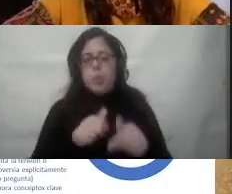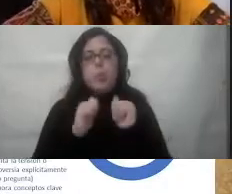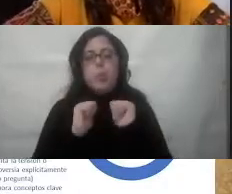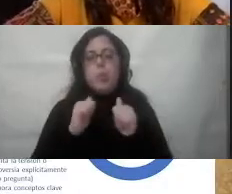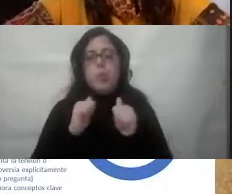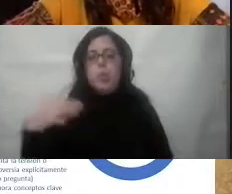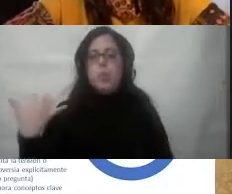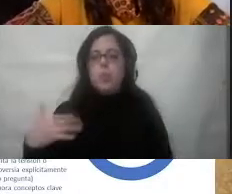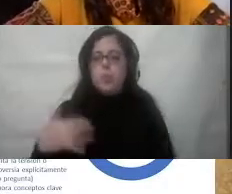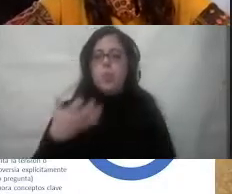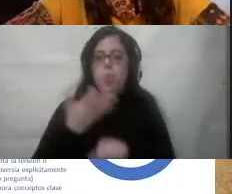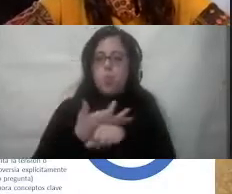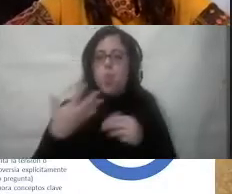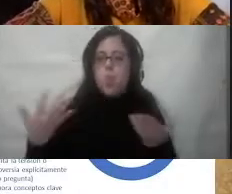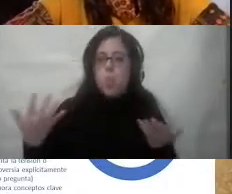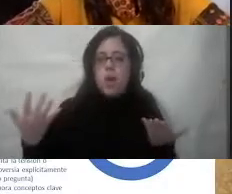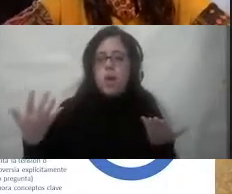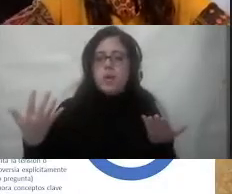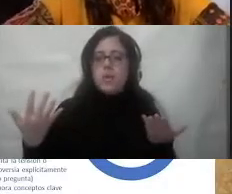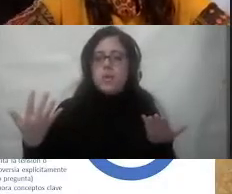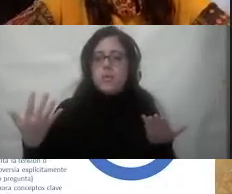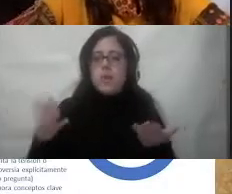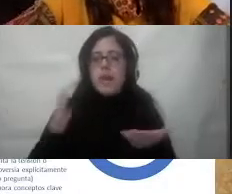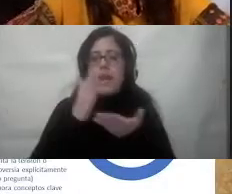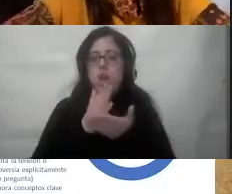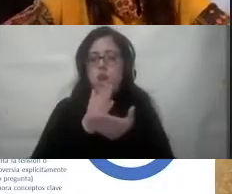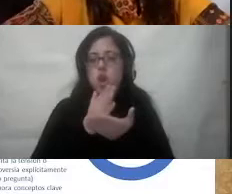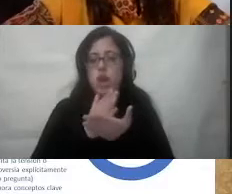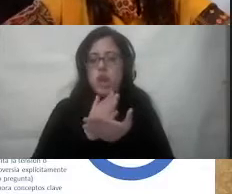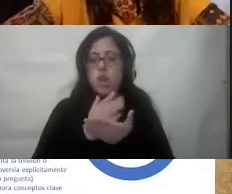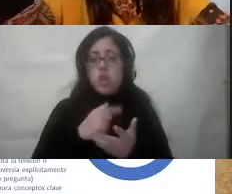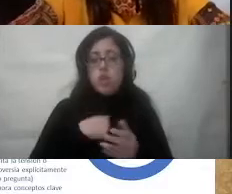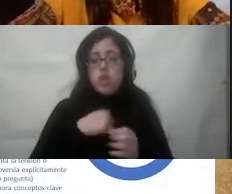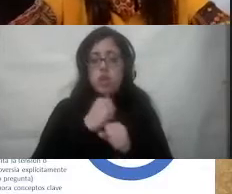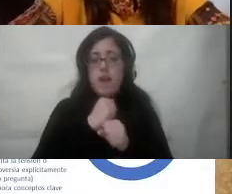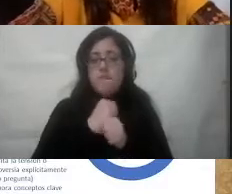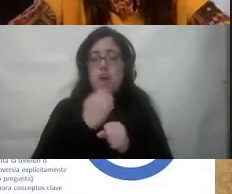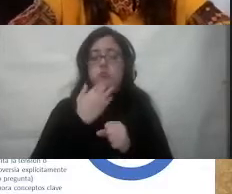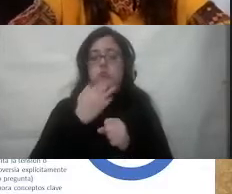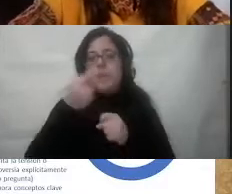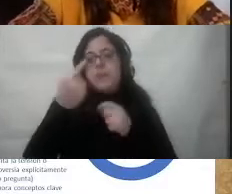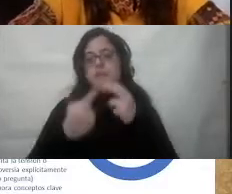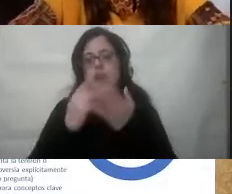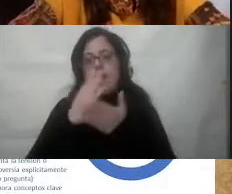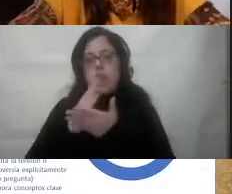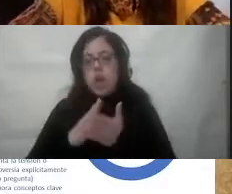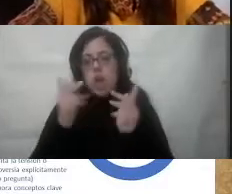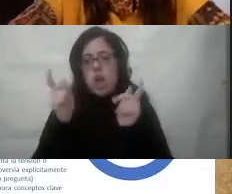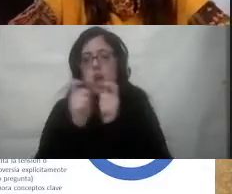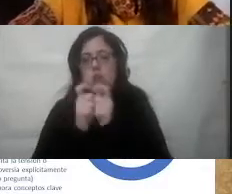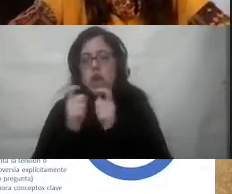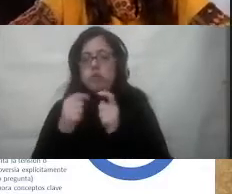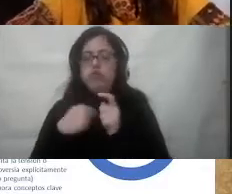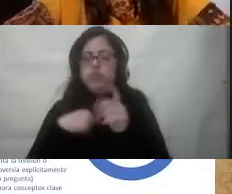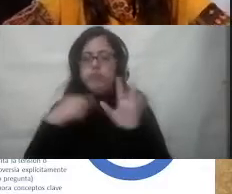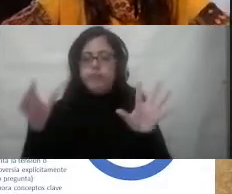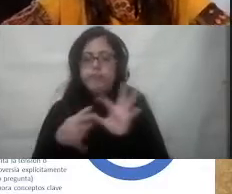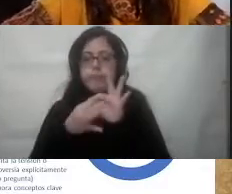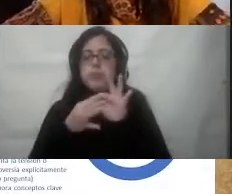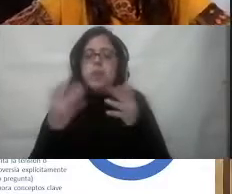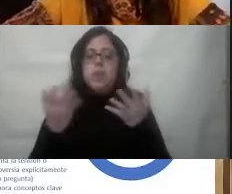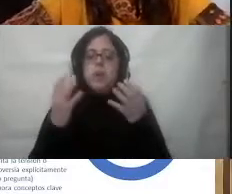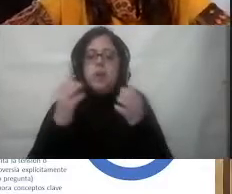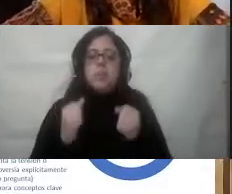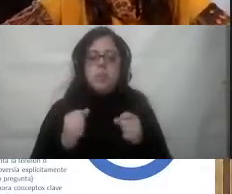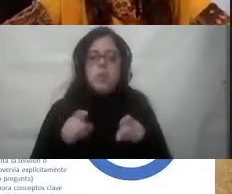se ha presentado, por lo menos en el colegio en el cual yo trabajo y además en los otros colegios que tengo contacto, de poder